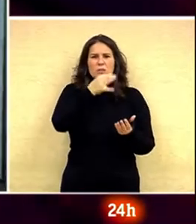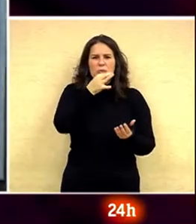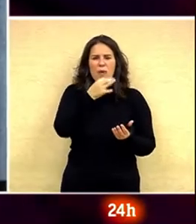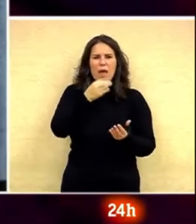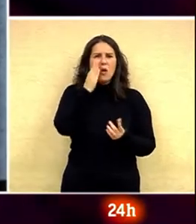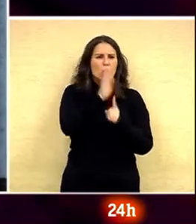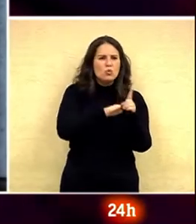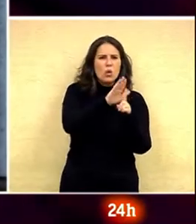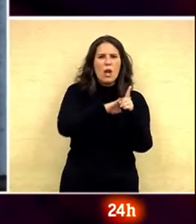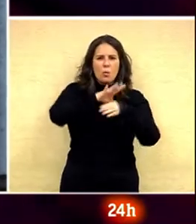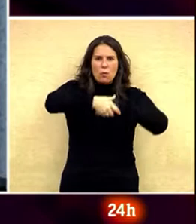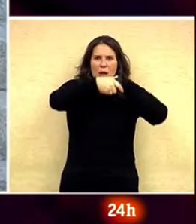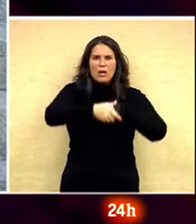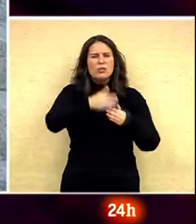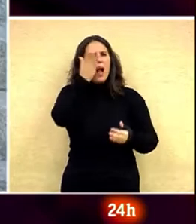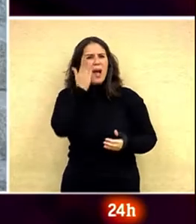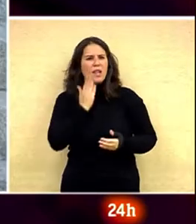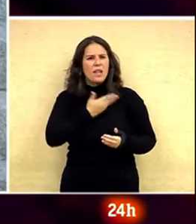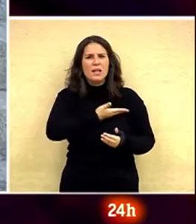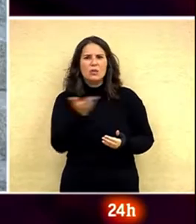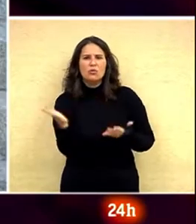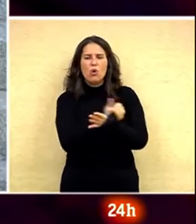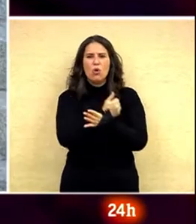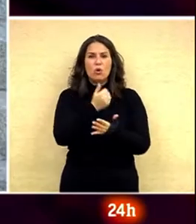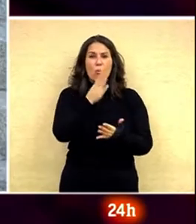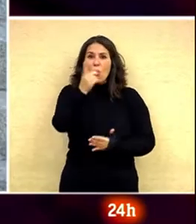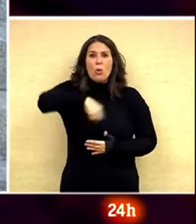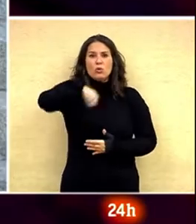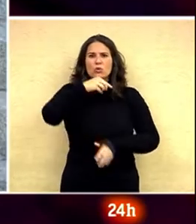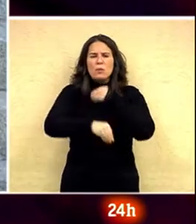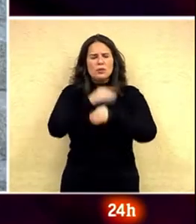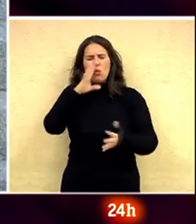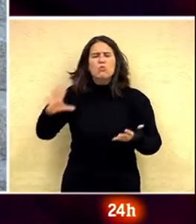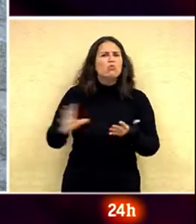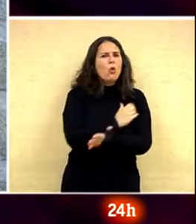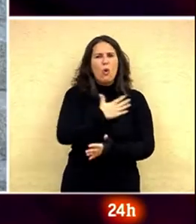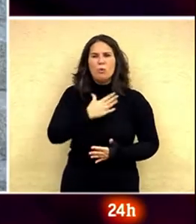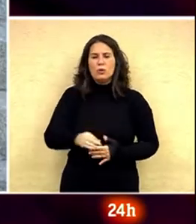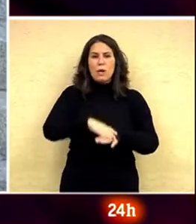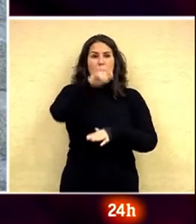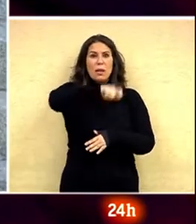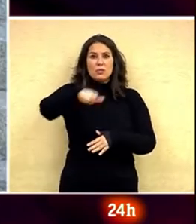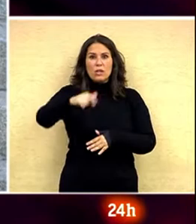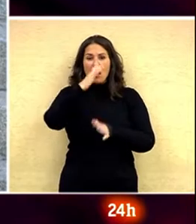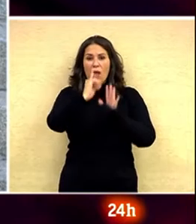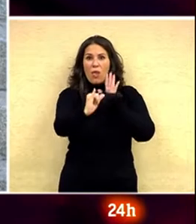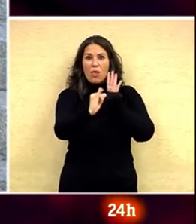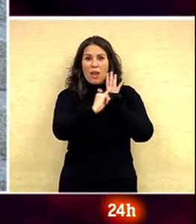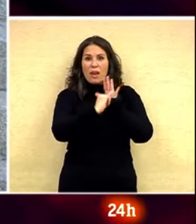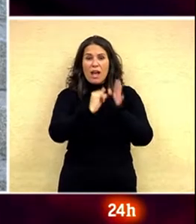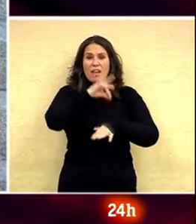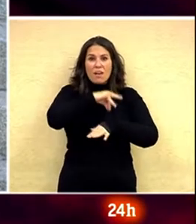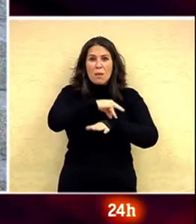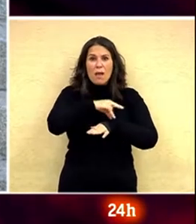las manos apretadas y las caricias repartidas, por haber hecho todo lo posible para reconfortar a los que hemos tenido cerca